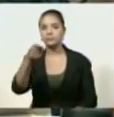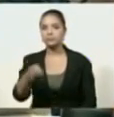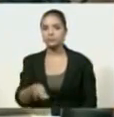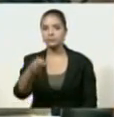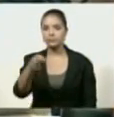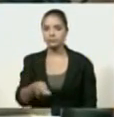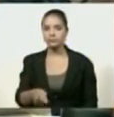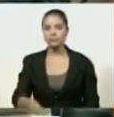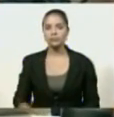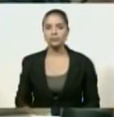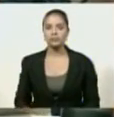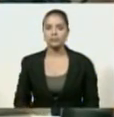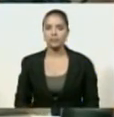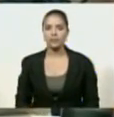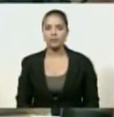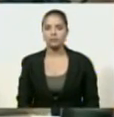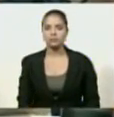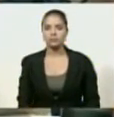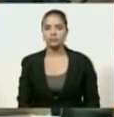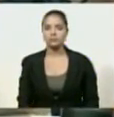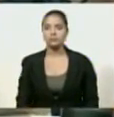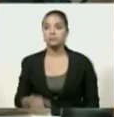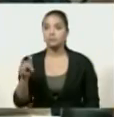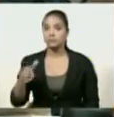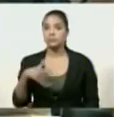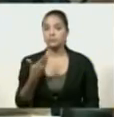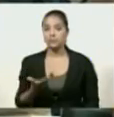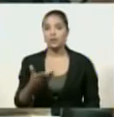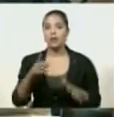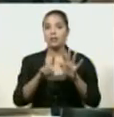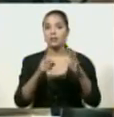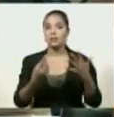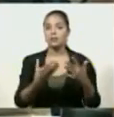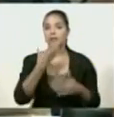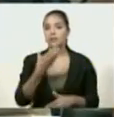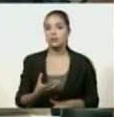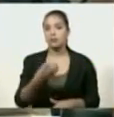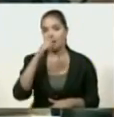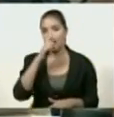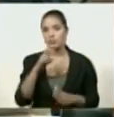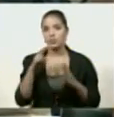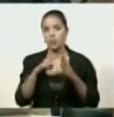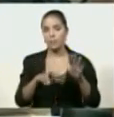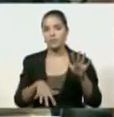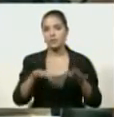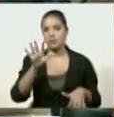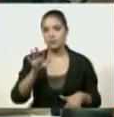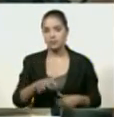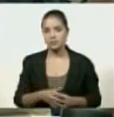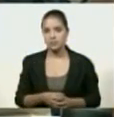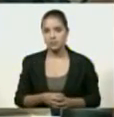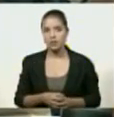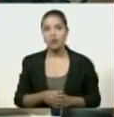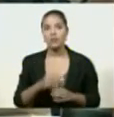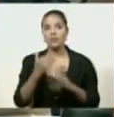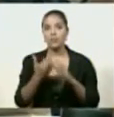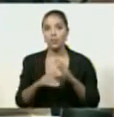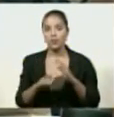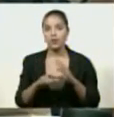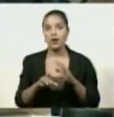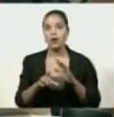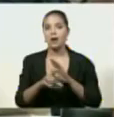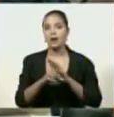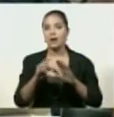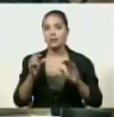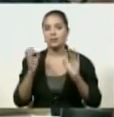Supremo de Justicia, pues esta se produjo el 16 de diciembre de 2015 y fue publicada en la Gaceta